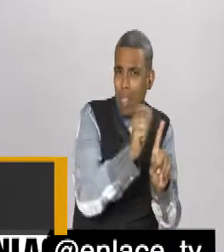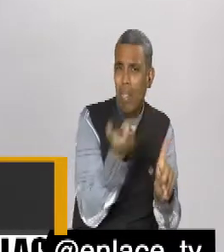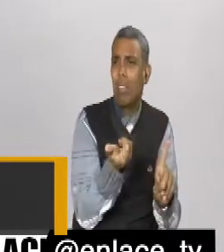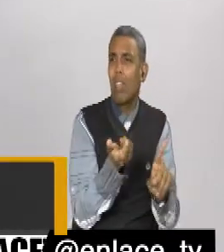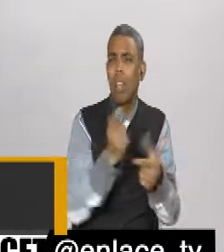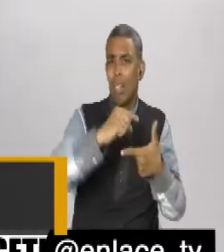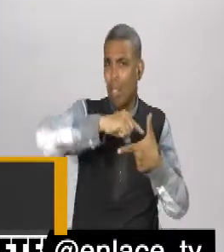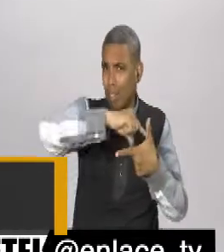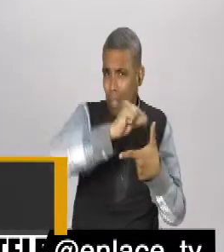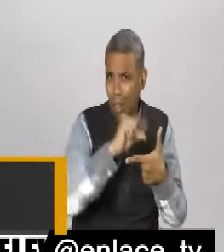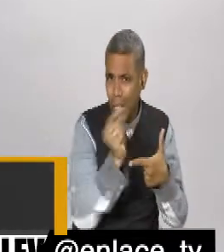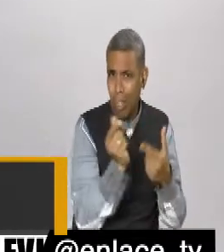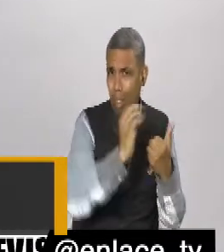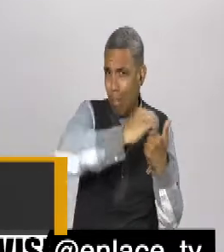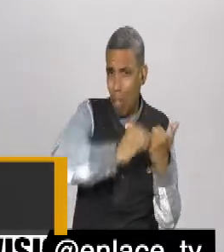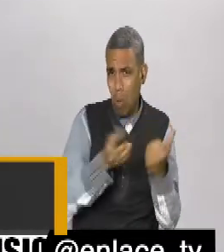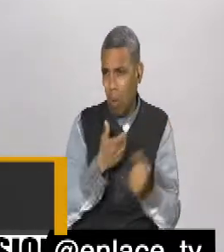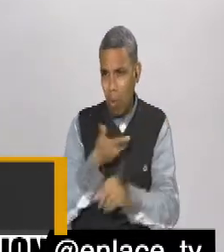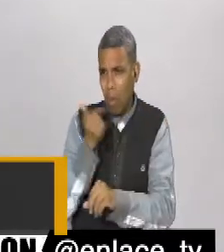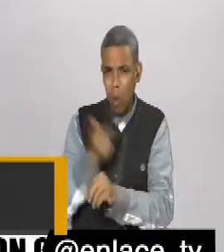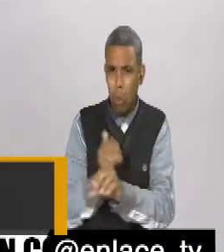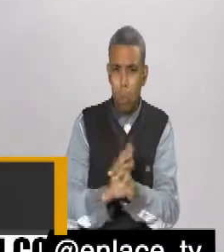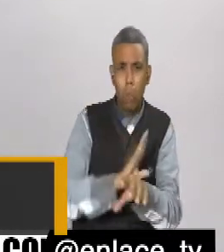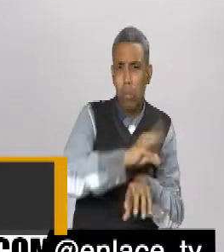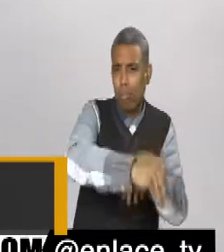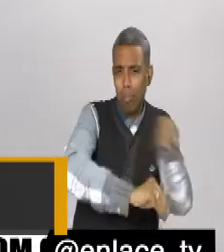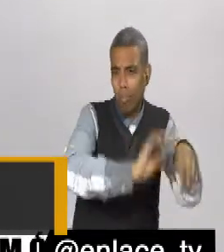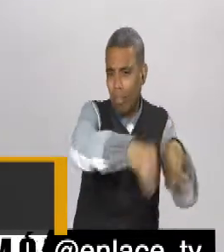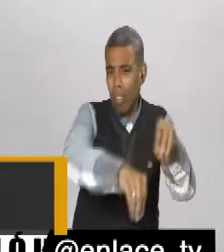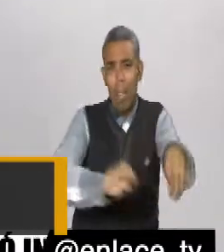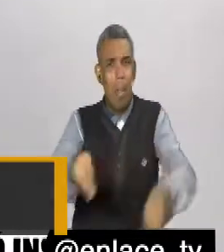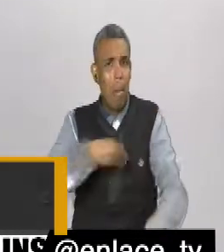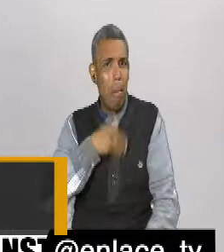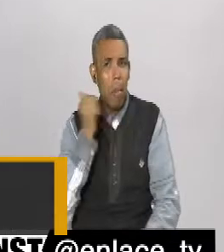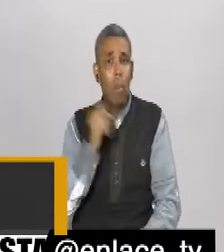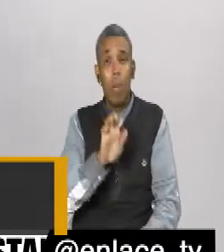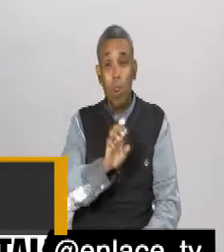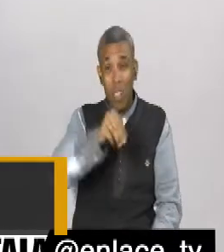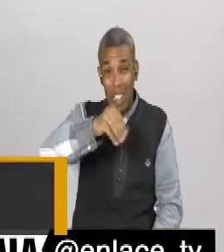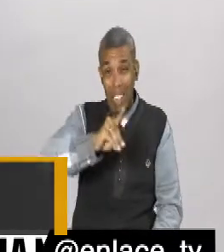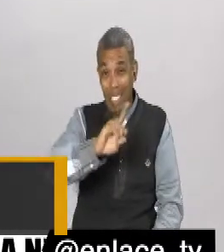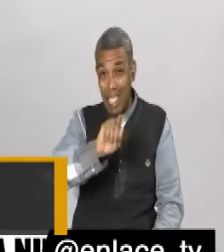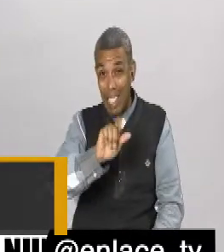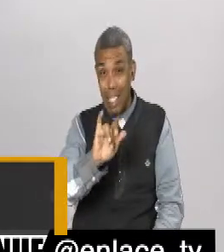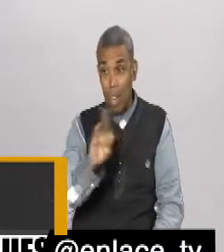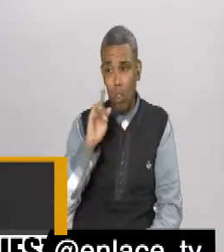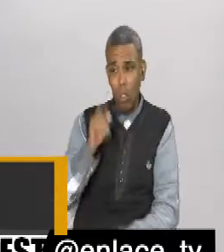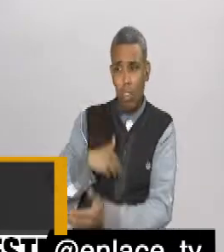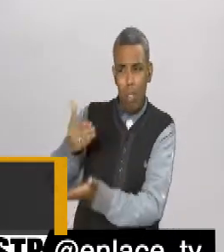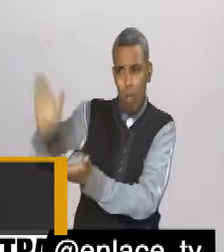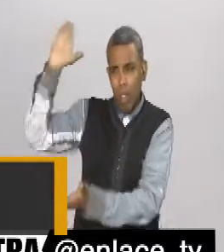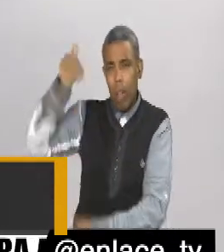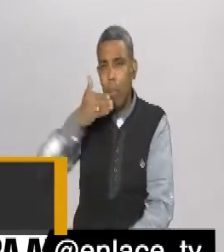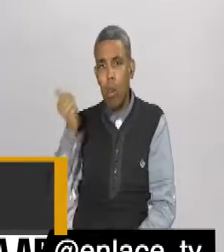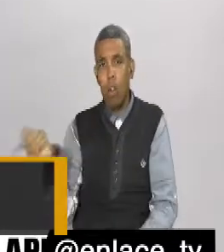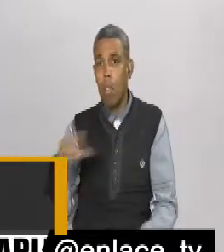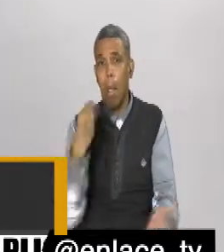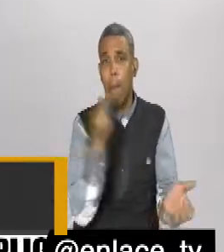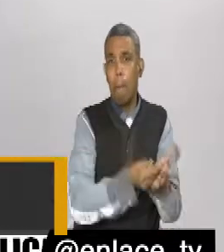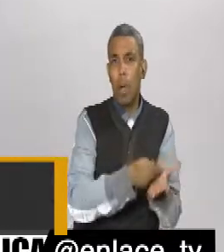afectado realmente es nuestra entidad más importante en la región, el Hospital Regional. No pagarle es sinónimo de que la van a